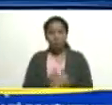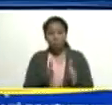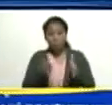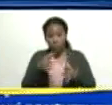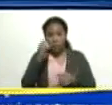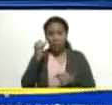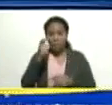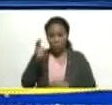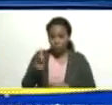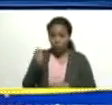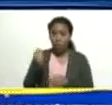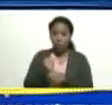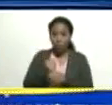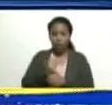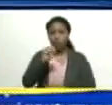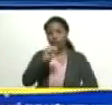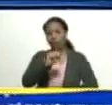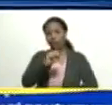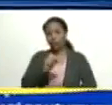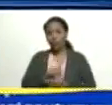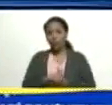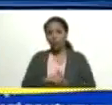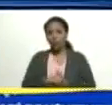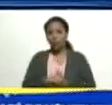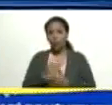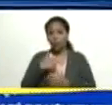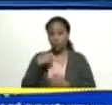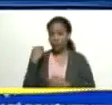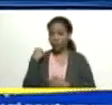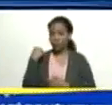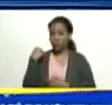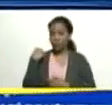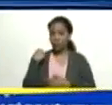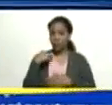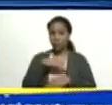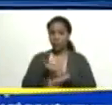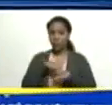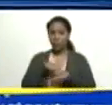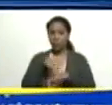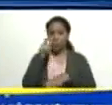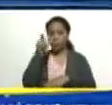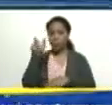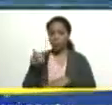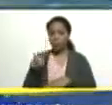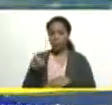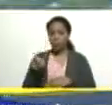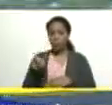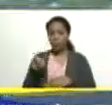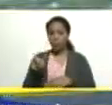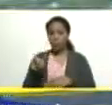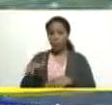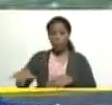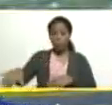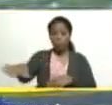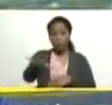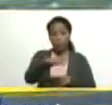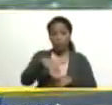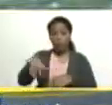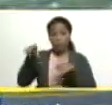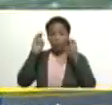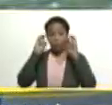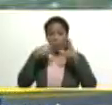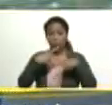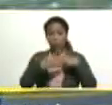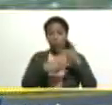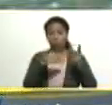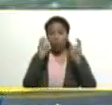trabaja. Efectivamente. Me estaba comentando el ministro Hipólito Abreu que, bueno, todas estas fases productivas del sector